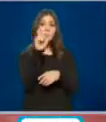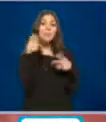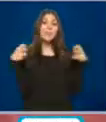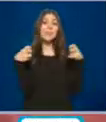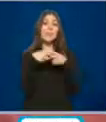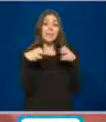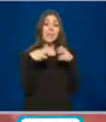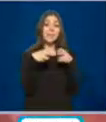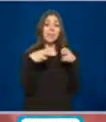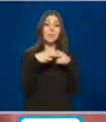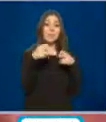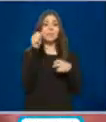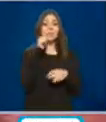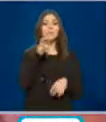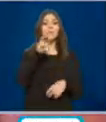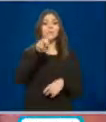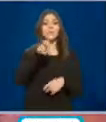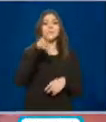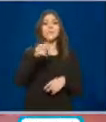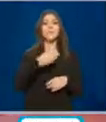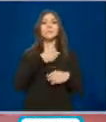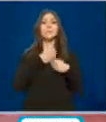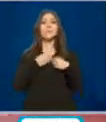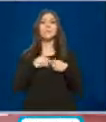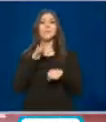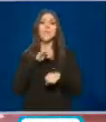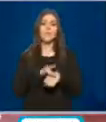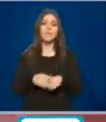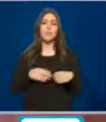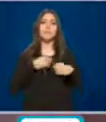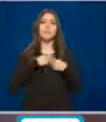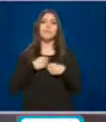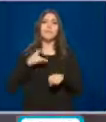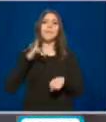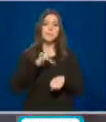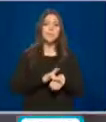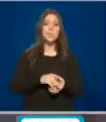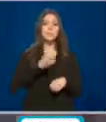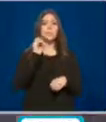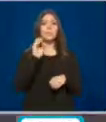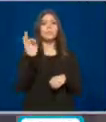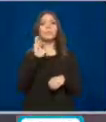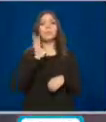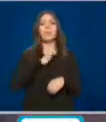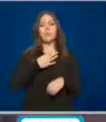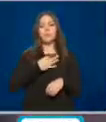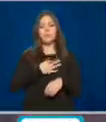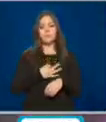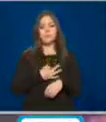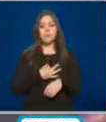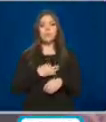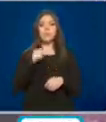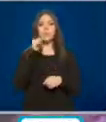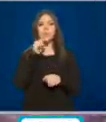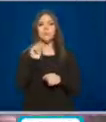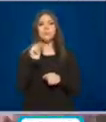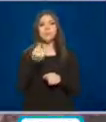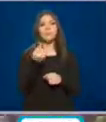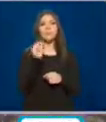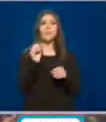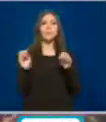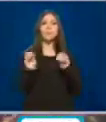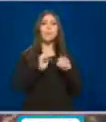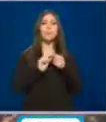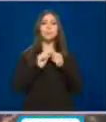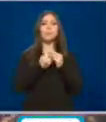nerviosas y lo agarramos constantemente, y si tiene algún dije o algo, lo estamos manipulando,